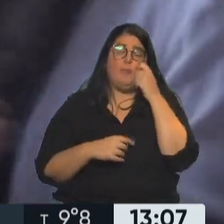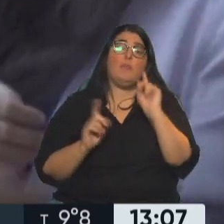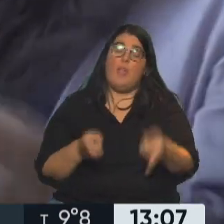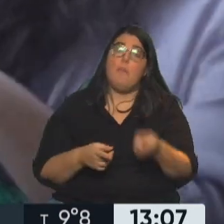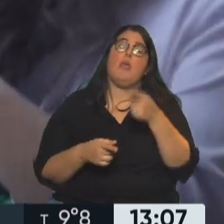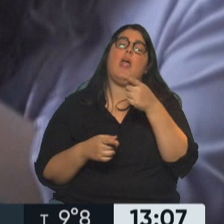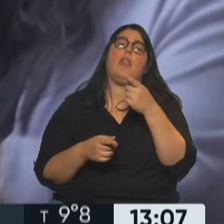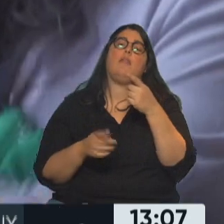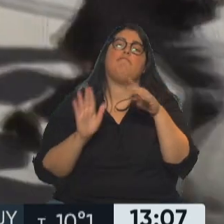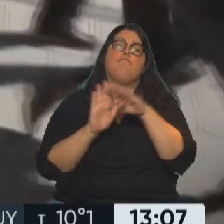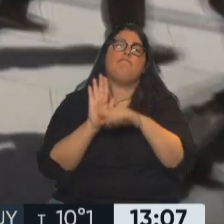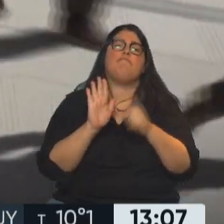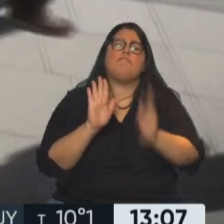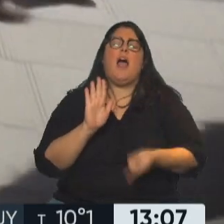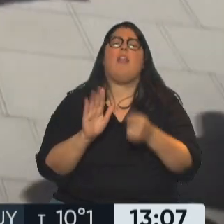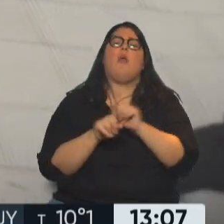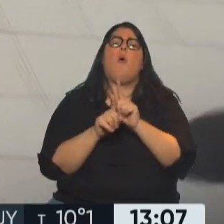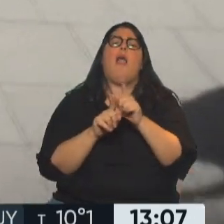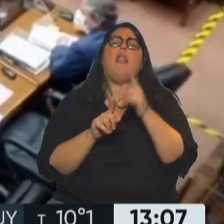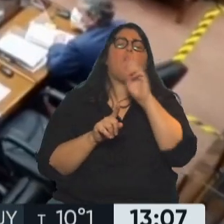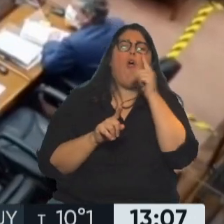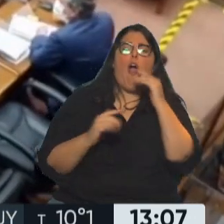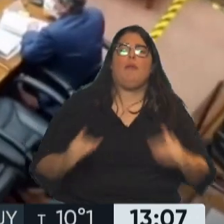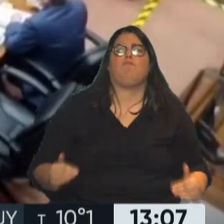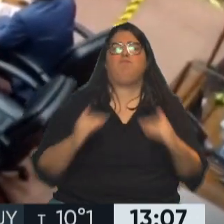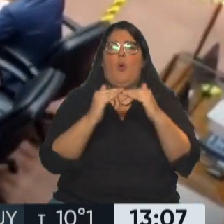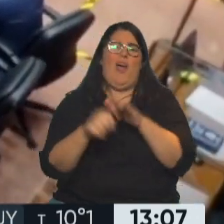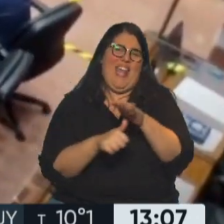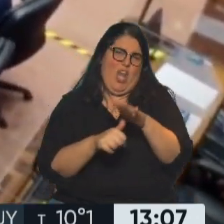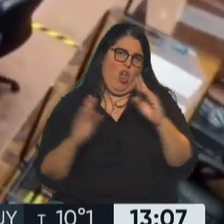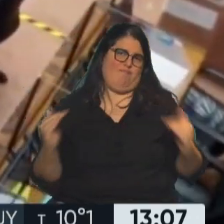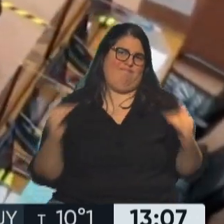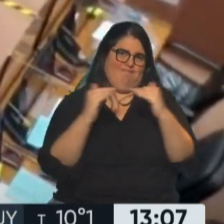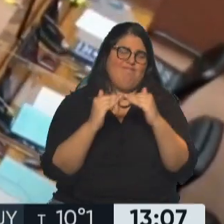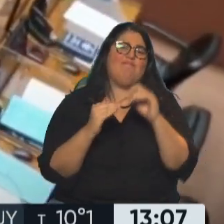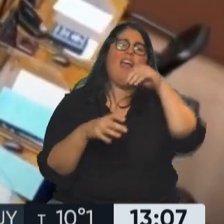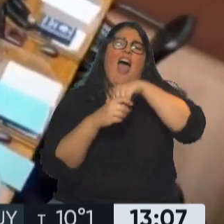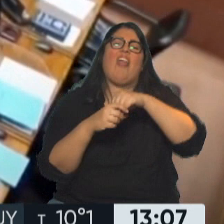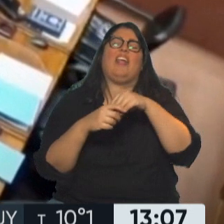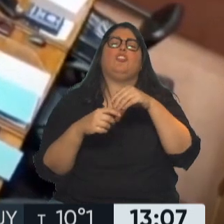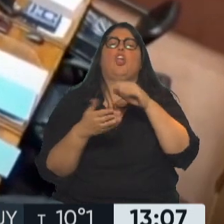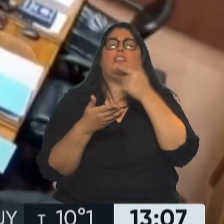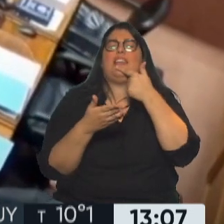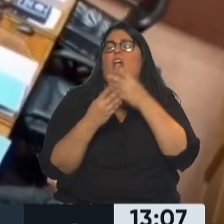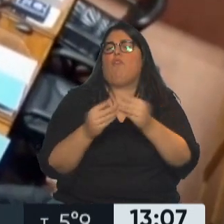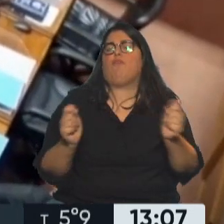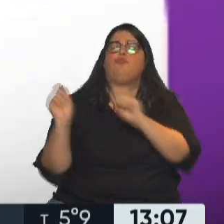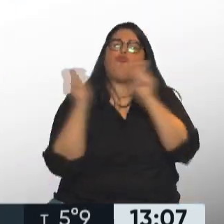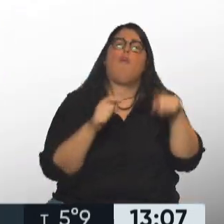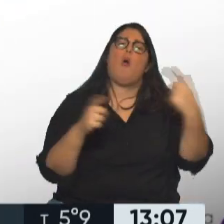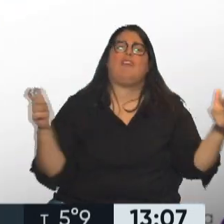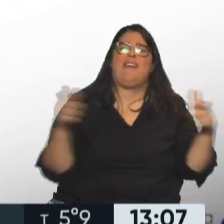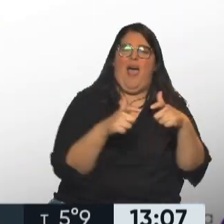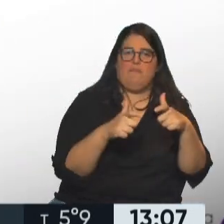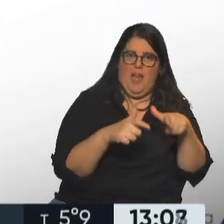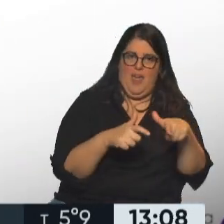También establece paridad de género en la ocupación de cargos públicos y elimina el Senado, creando una Cámara de Regiones en su reemplazo.